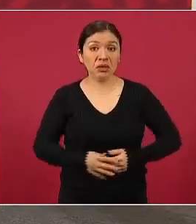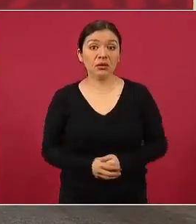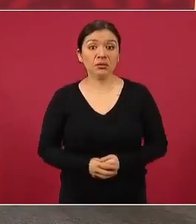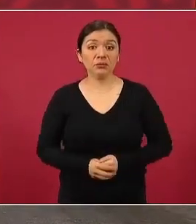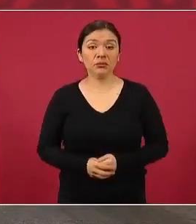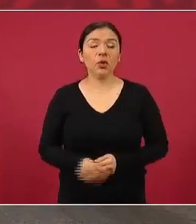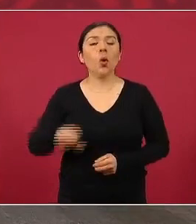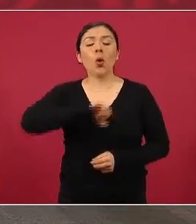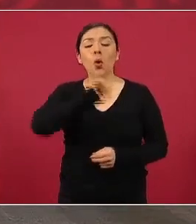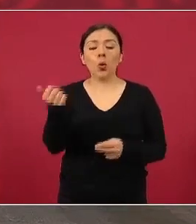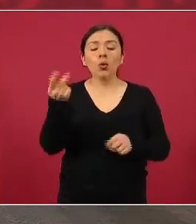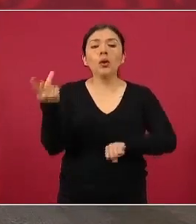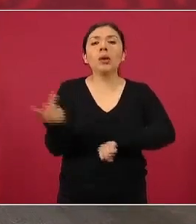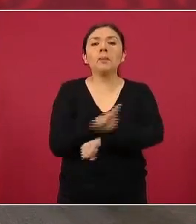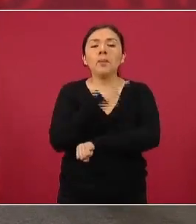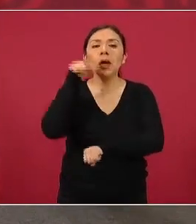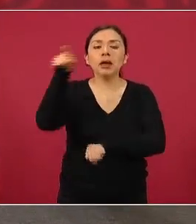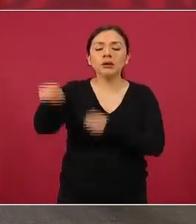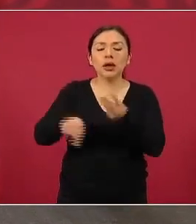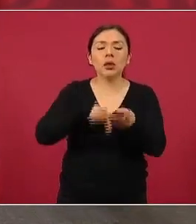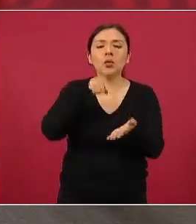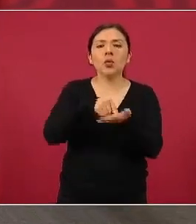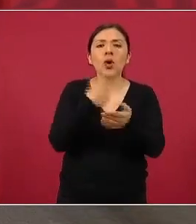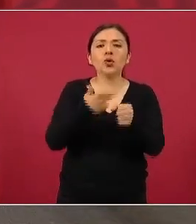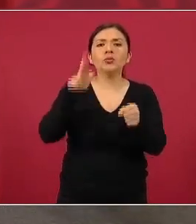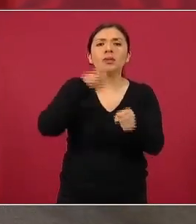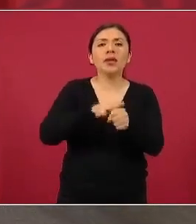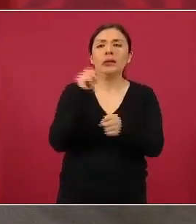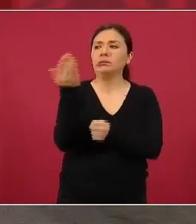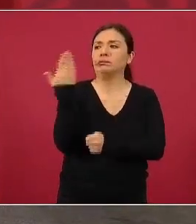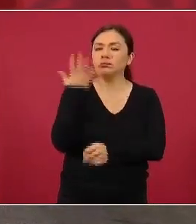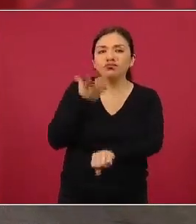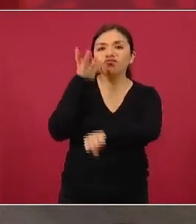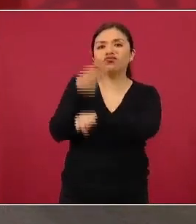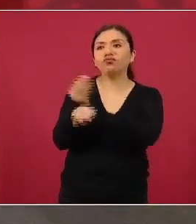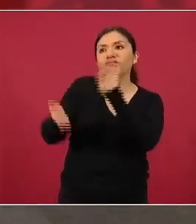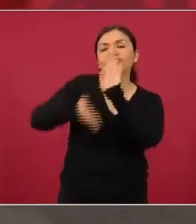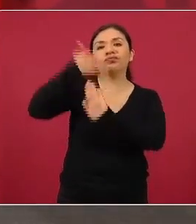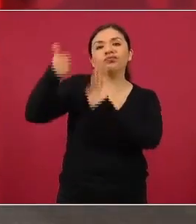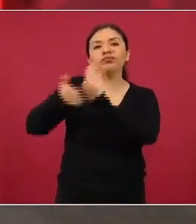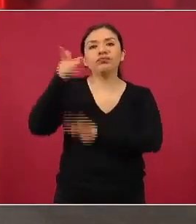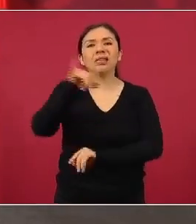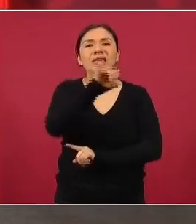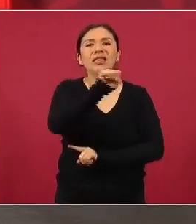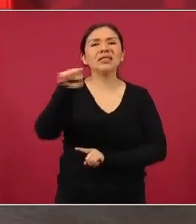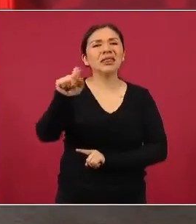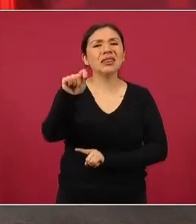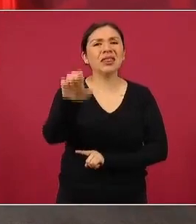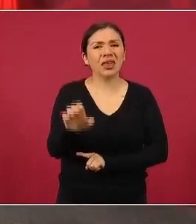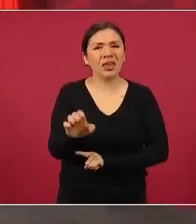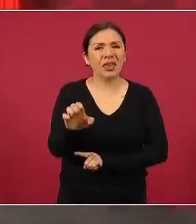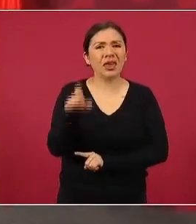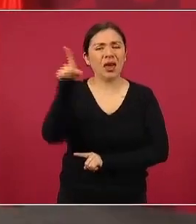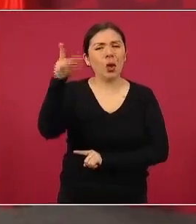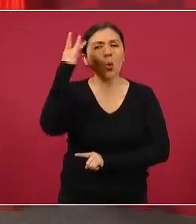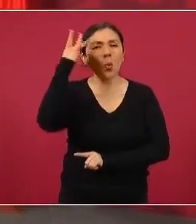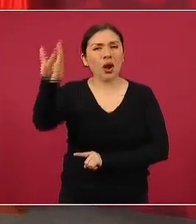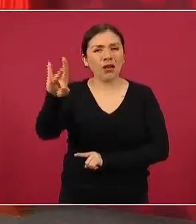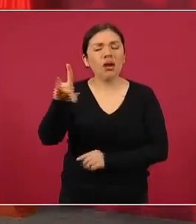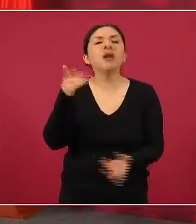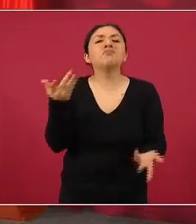qué pasa con el que se rehabilitó del ISSSTE en